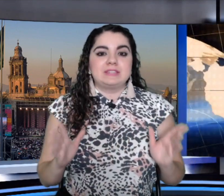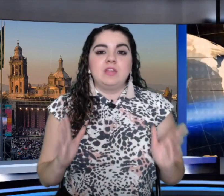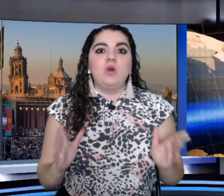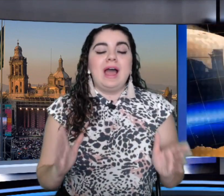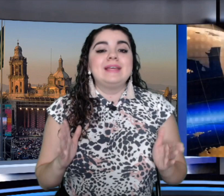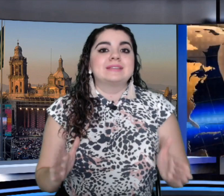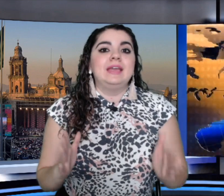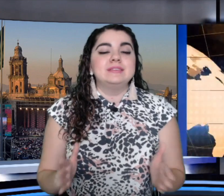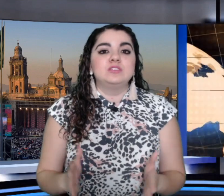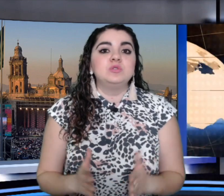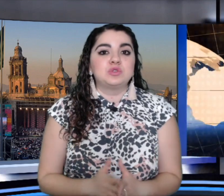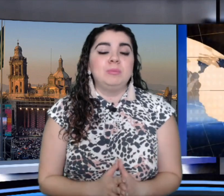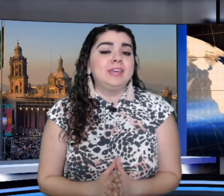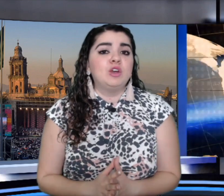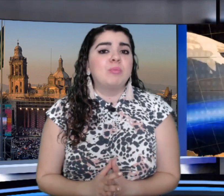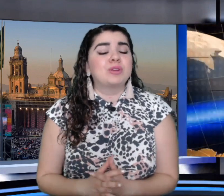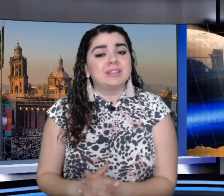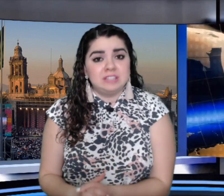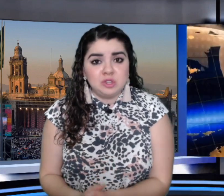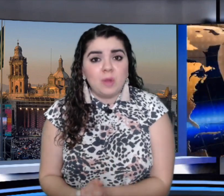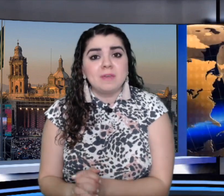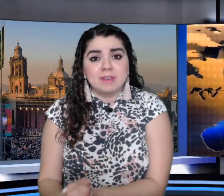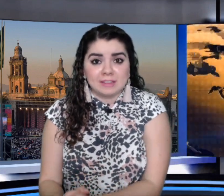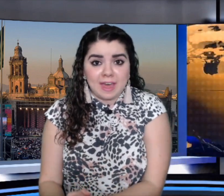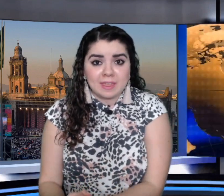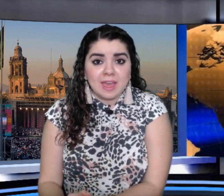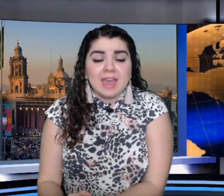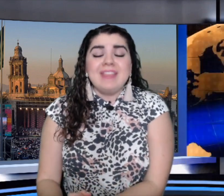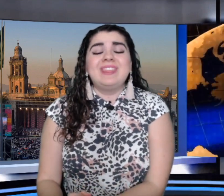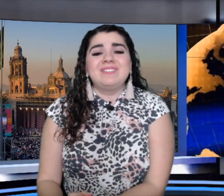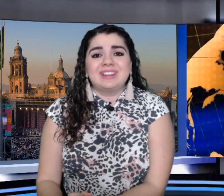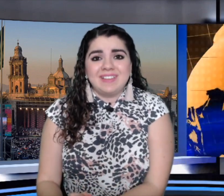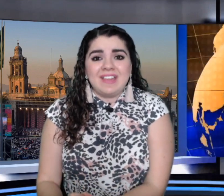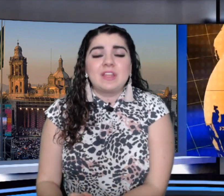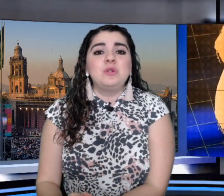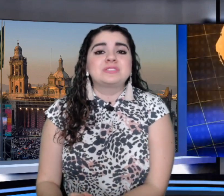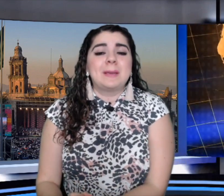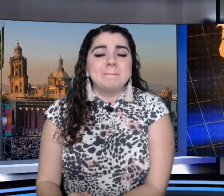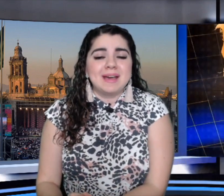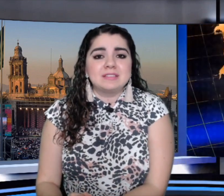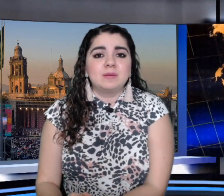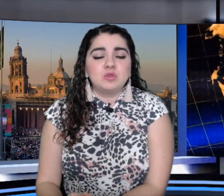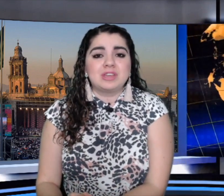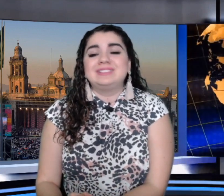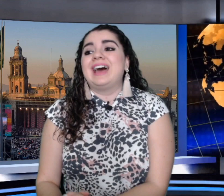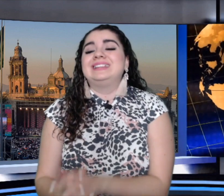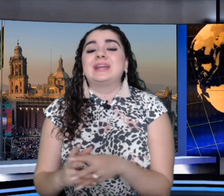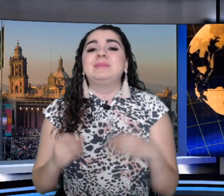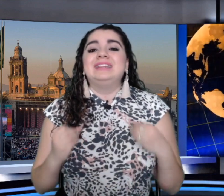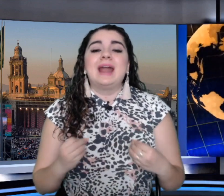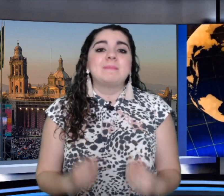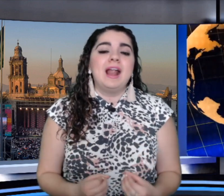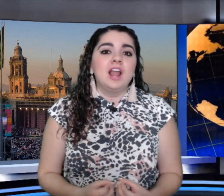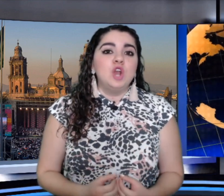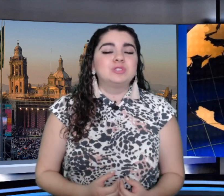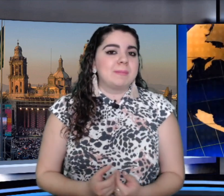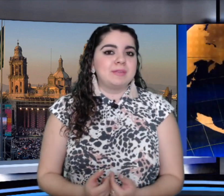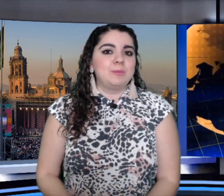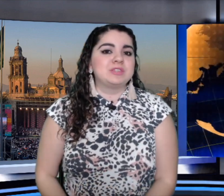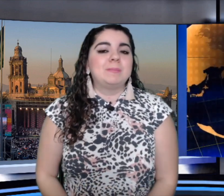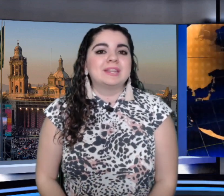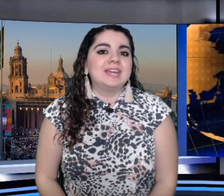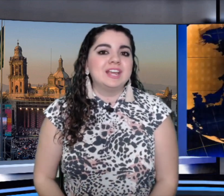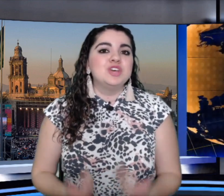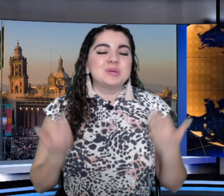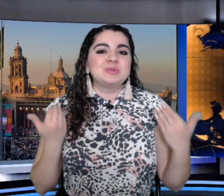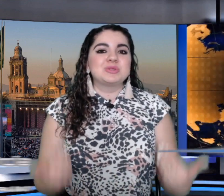estuviera pasando a las calles de nuestro México, porque si no, de verdad, los que más vamos a terminar mal, los que más